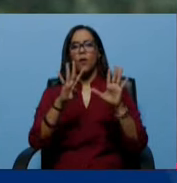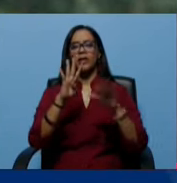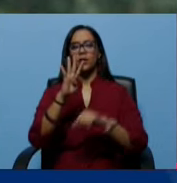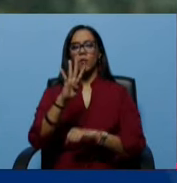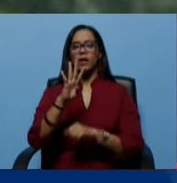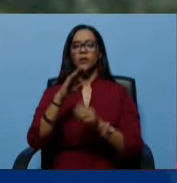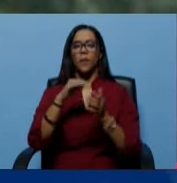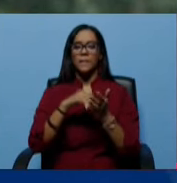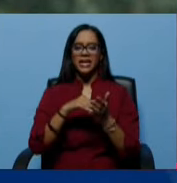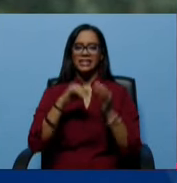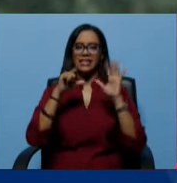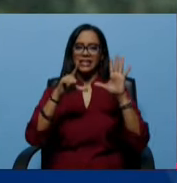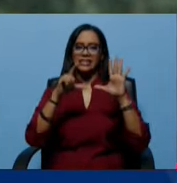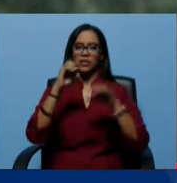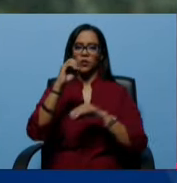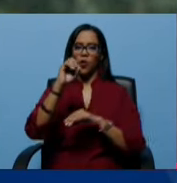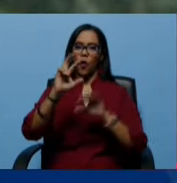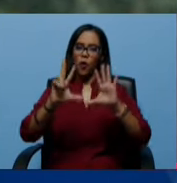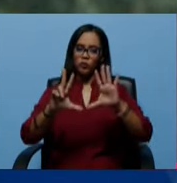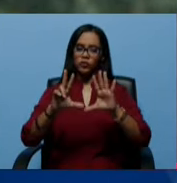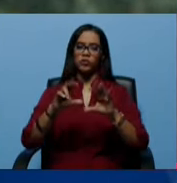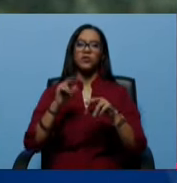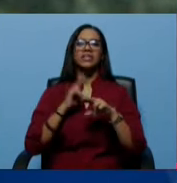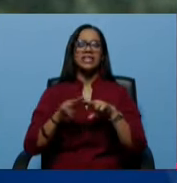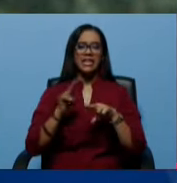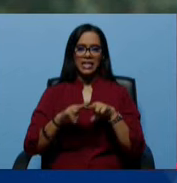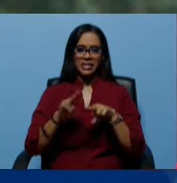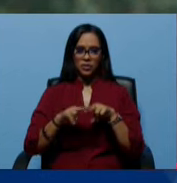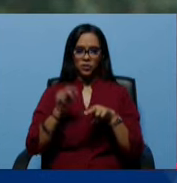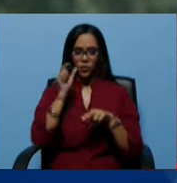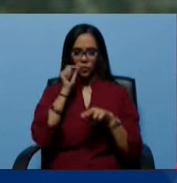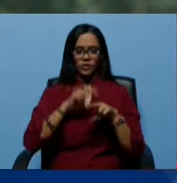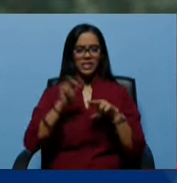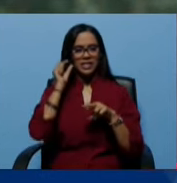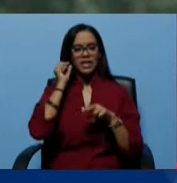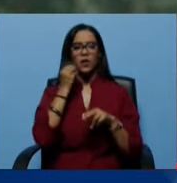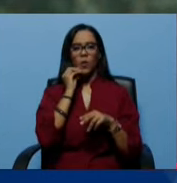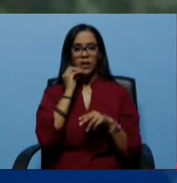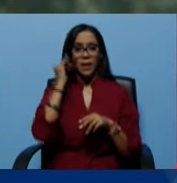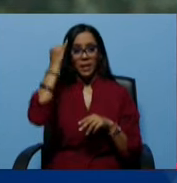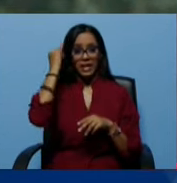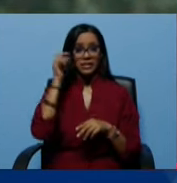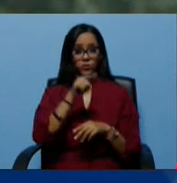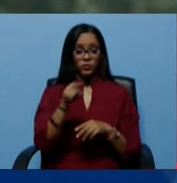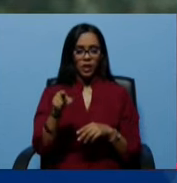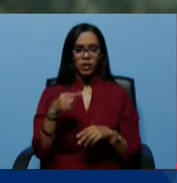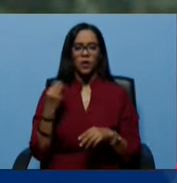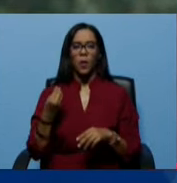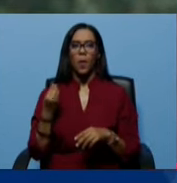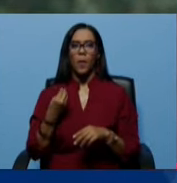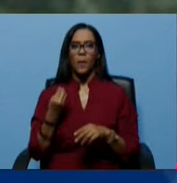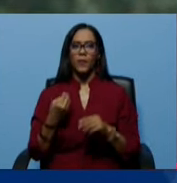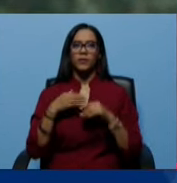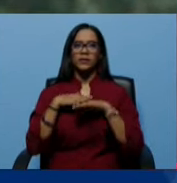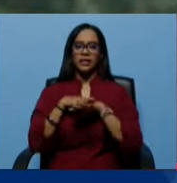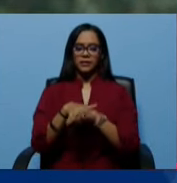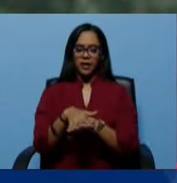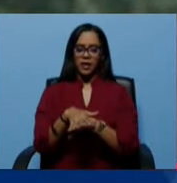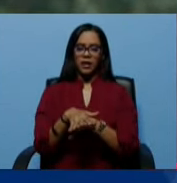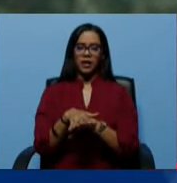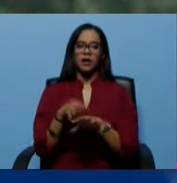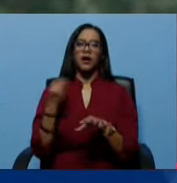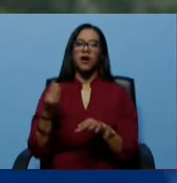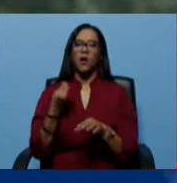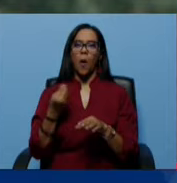94,708 niños, niñas y jóvenes. Imagínense ustedes, cómo se integran, cómo